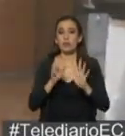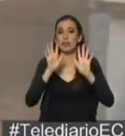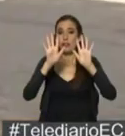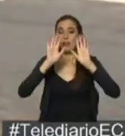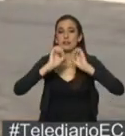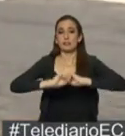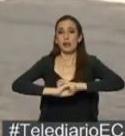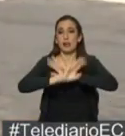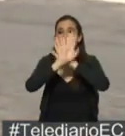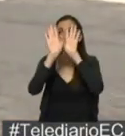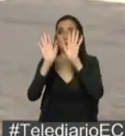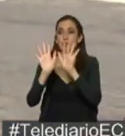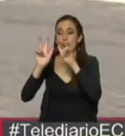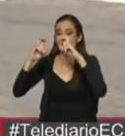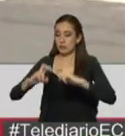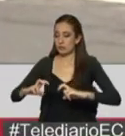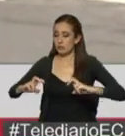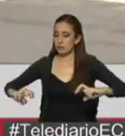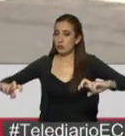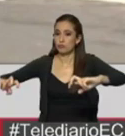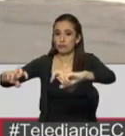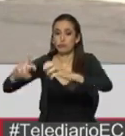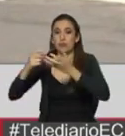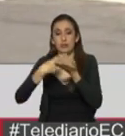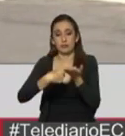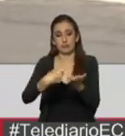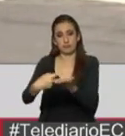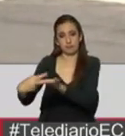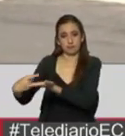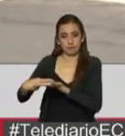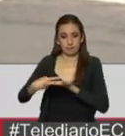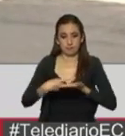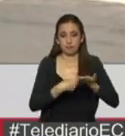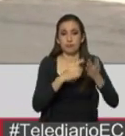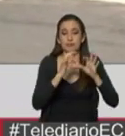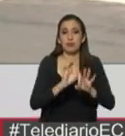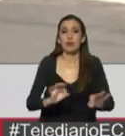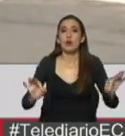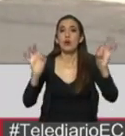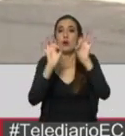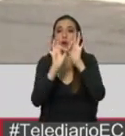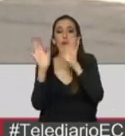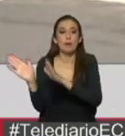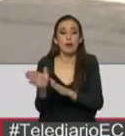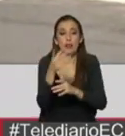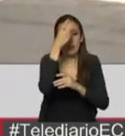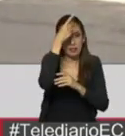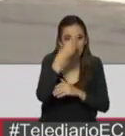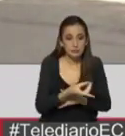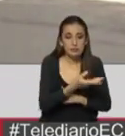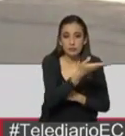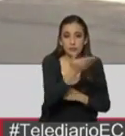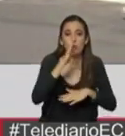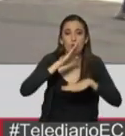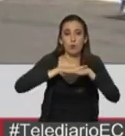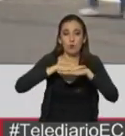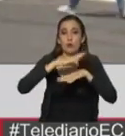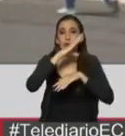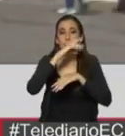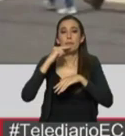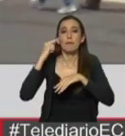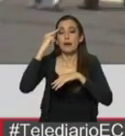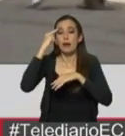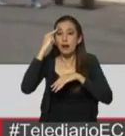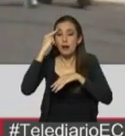que se reinstaló esta audiencia de juicio, donde se ha arribado a la resolución de la culpabilidad del expresidente